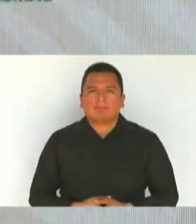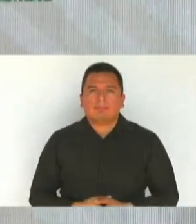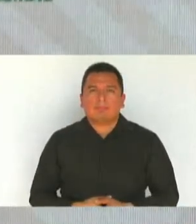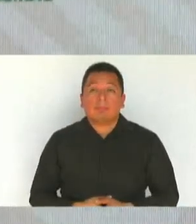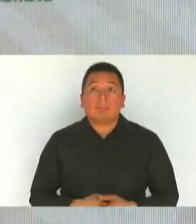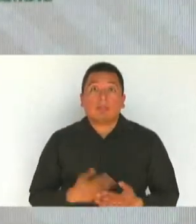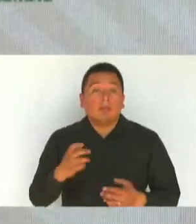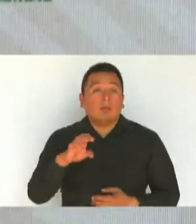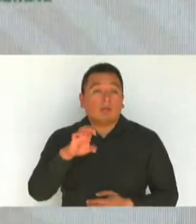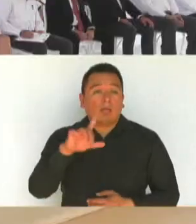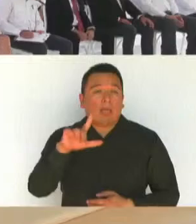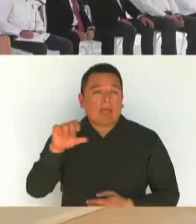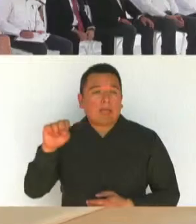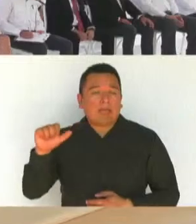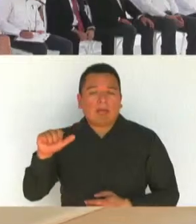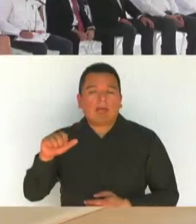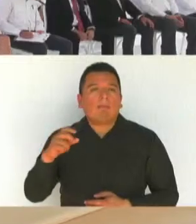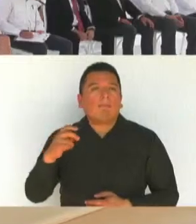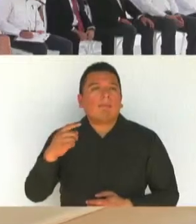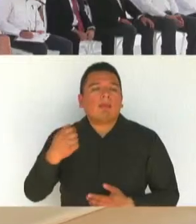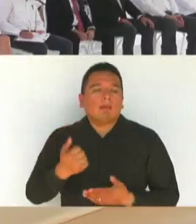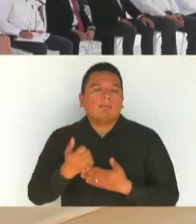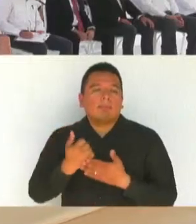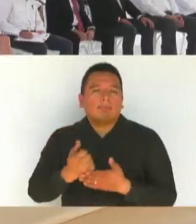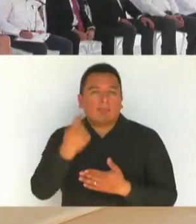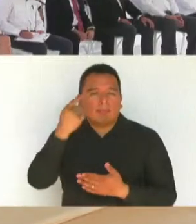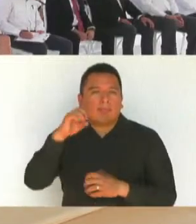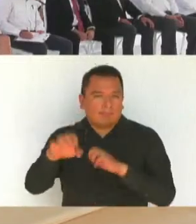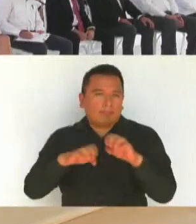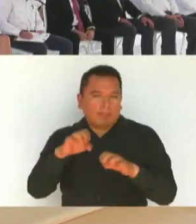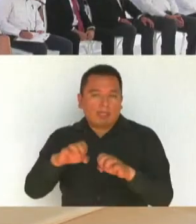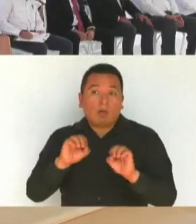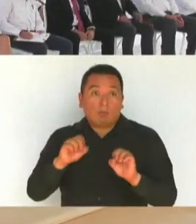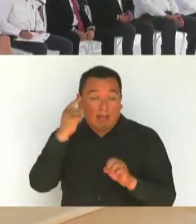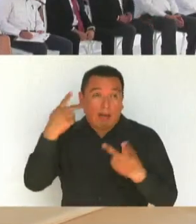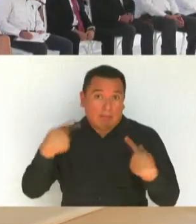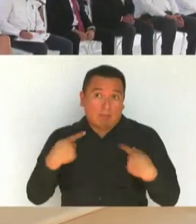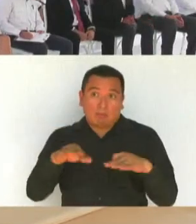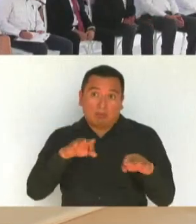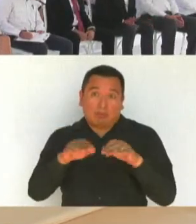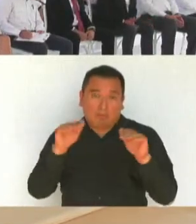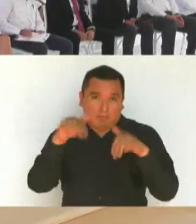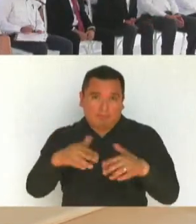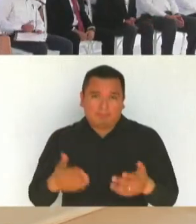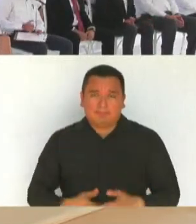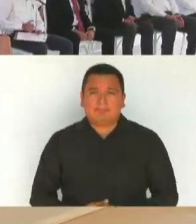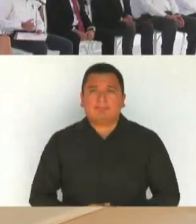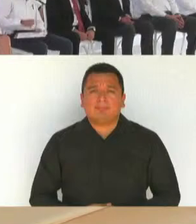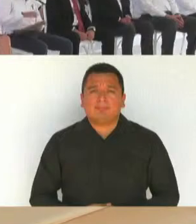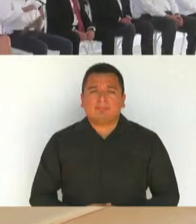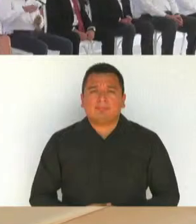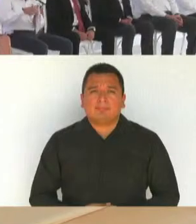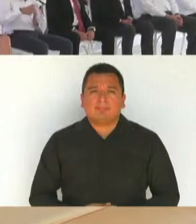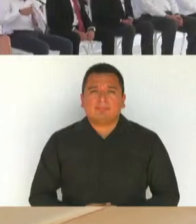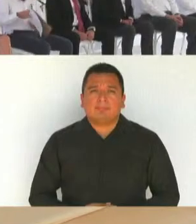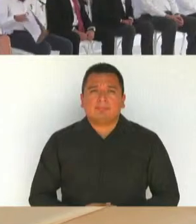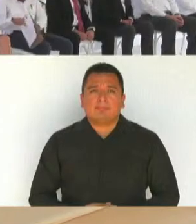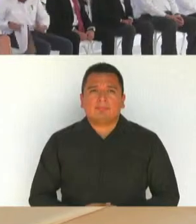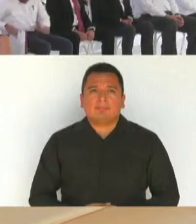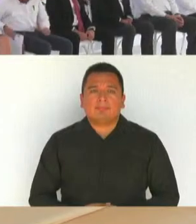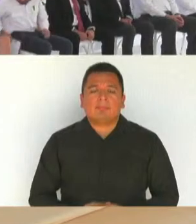las empresas y para los trabajadores. En resumen, el enfoque de